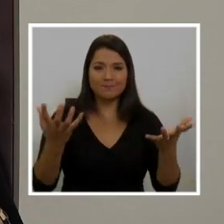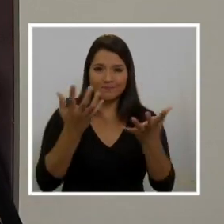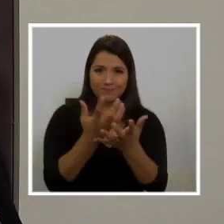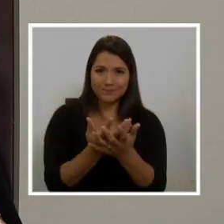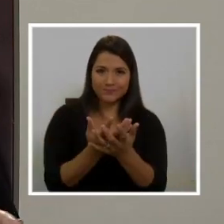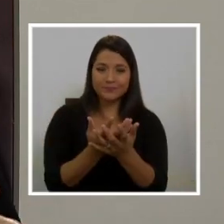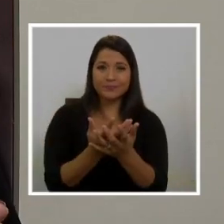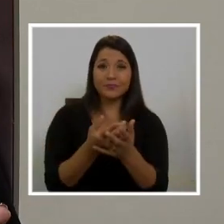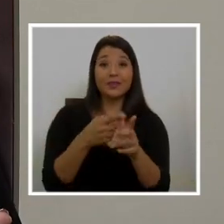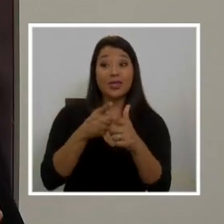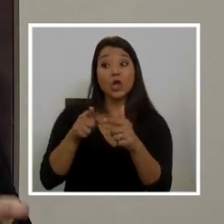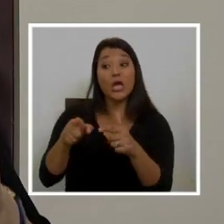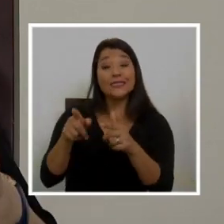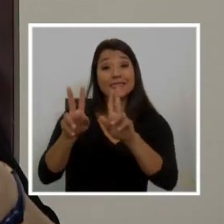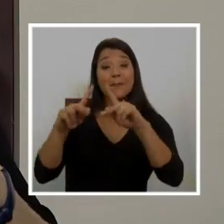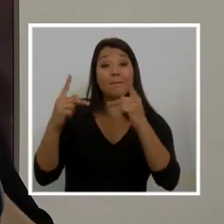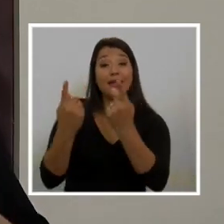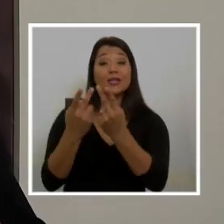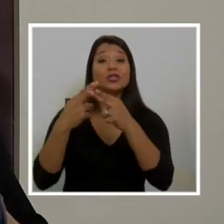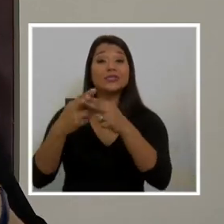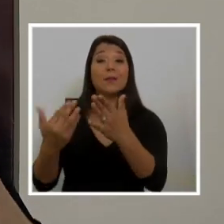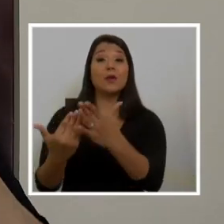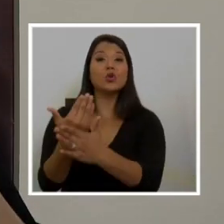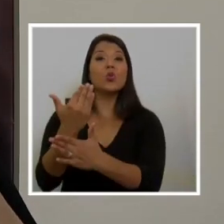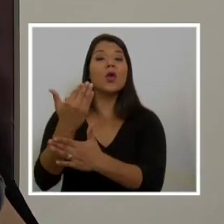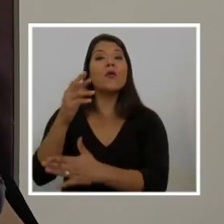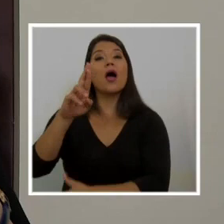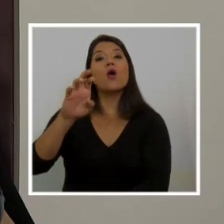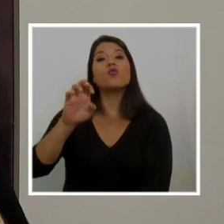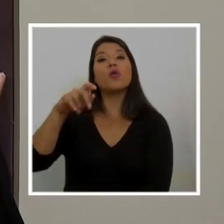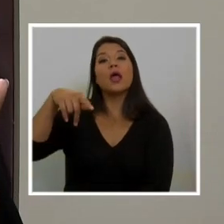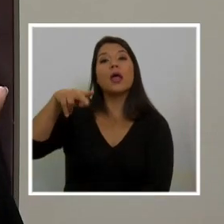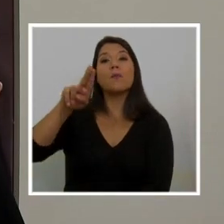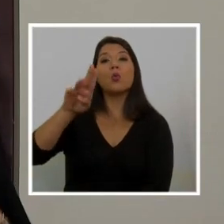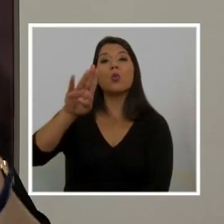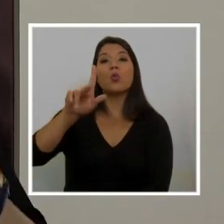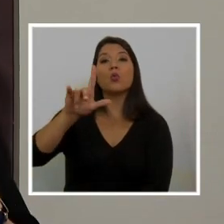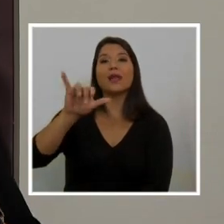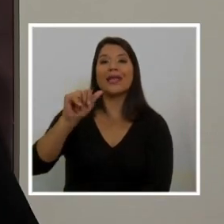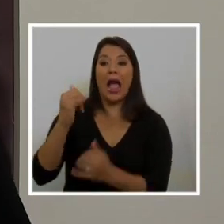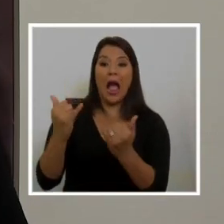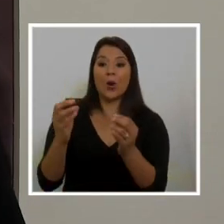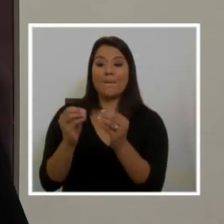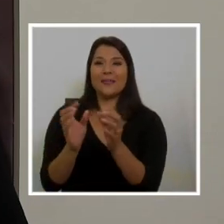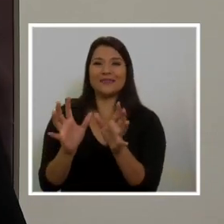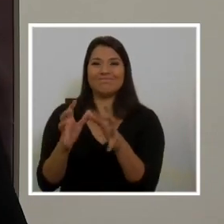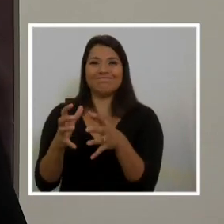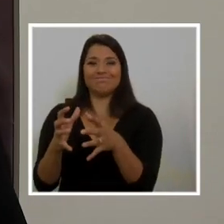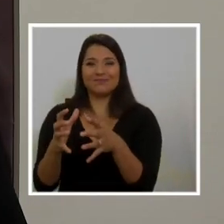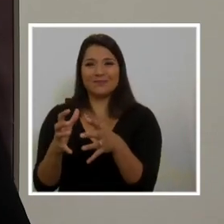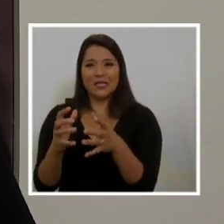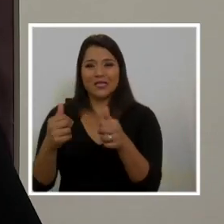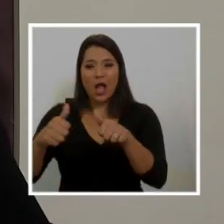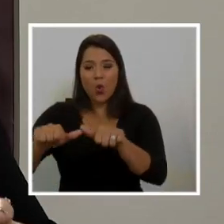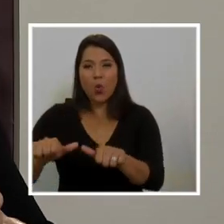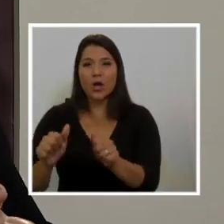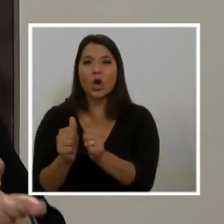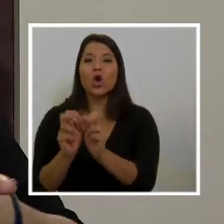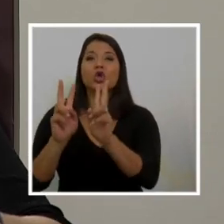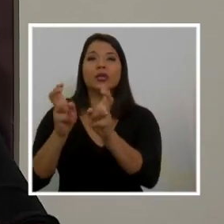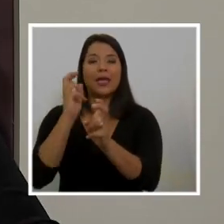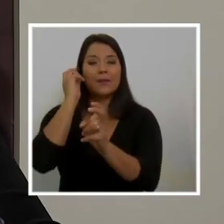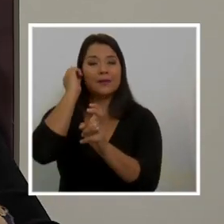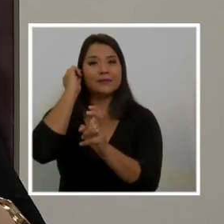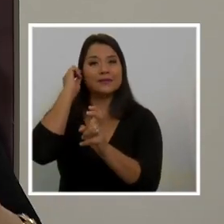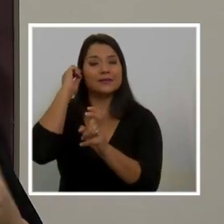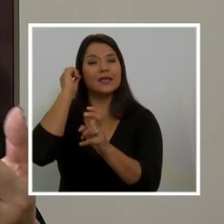la fracción llamada Nueva República, están más unidos en cuestión de temas con la Unidad Social Cristiana. Entonces,